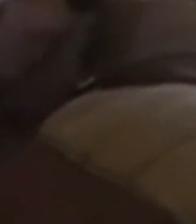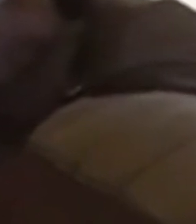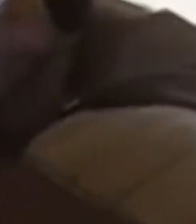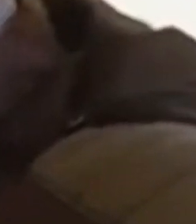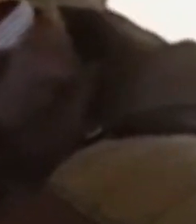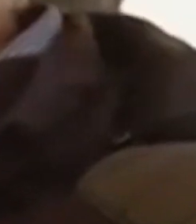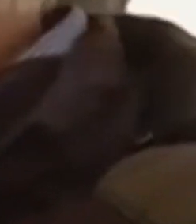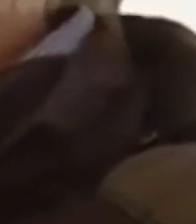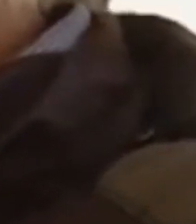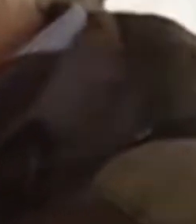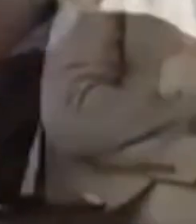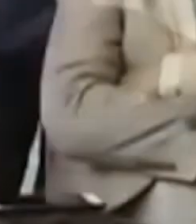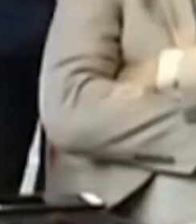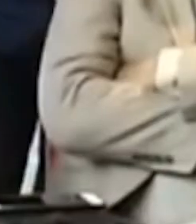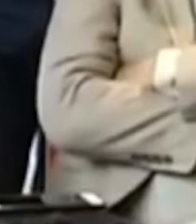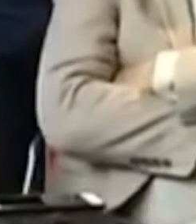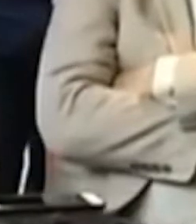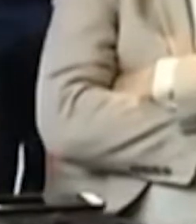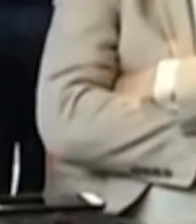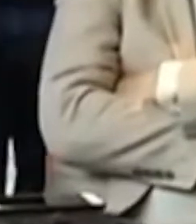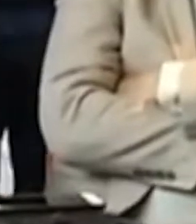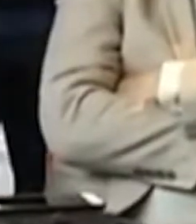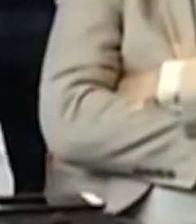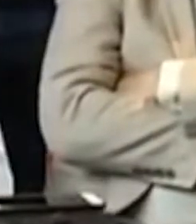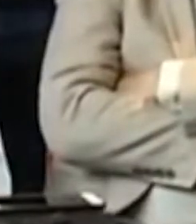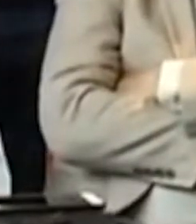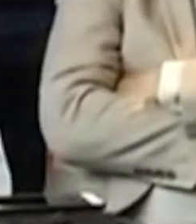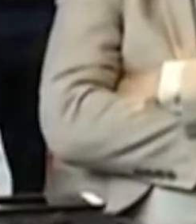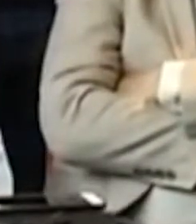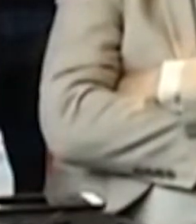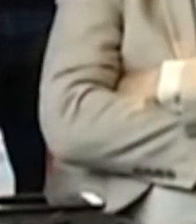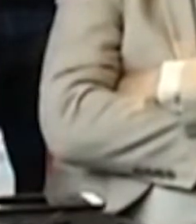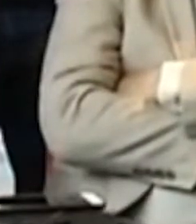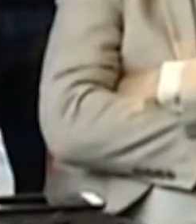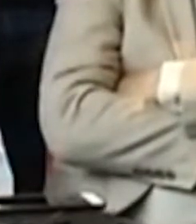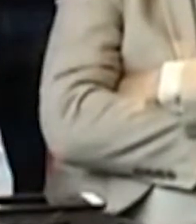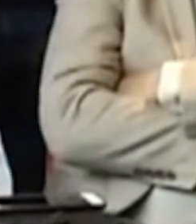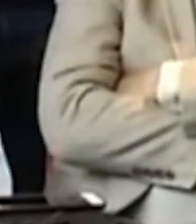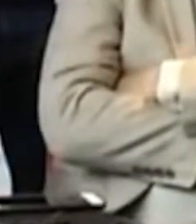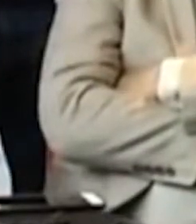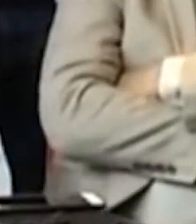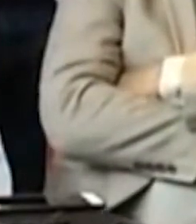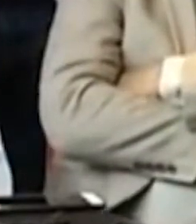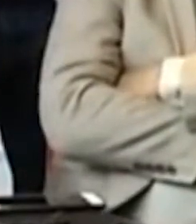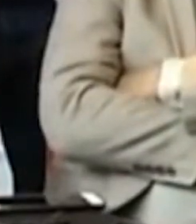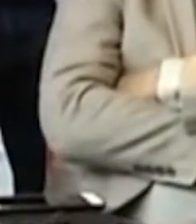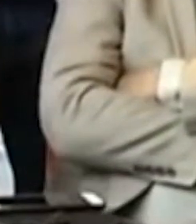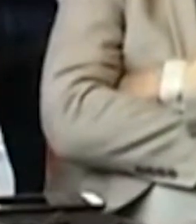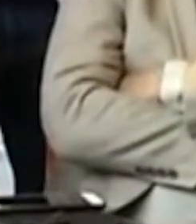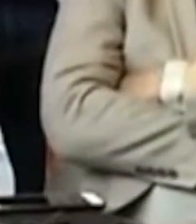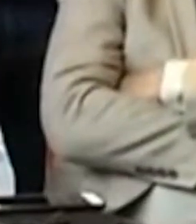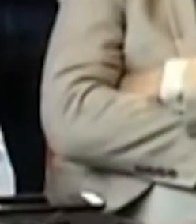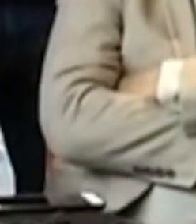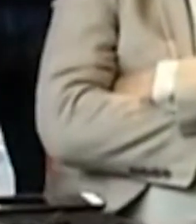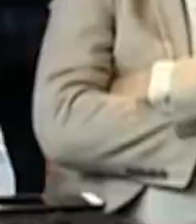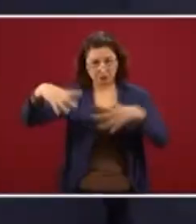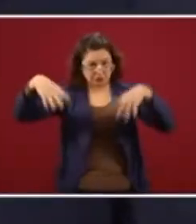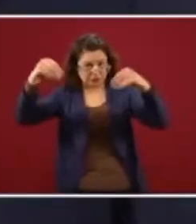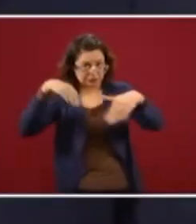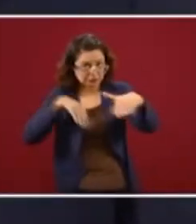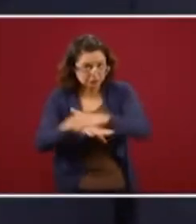El presidente López Obrador señaló que los integrantes de la caravana serán recibidos por todos los integrantes del Gabinete de